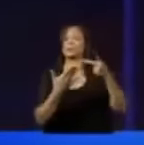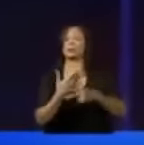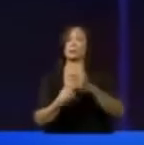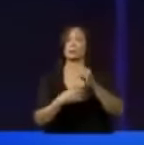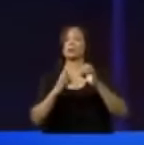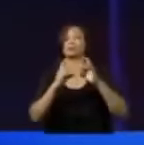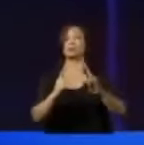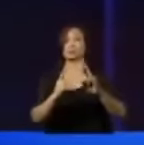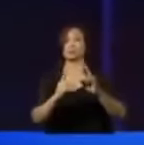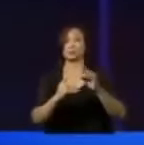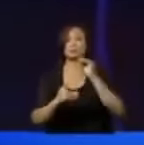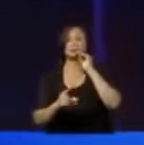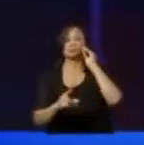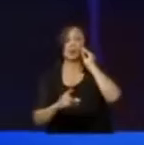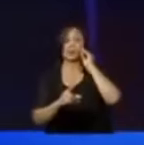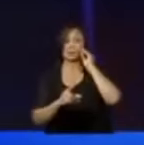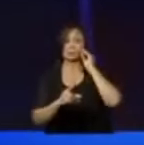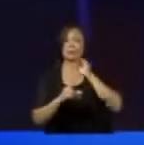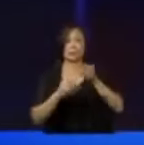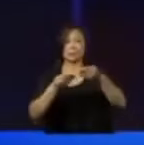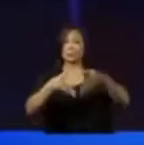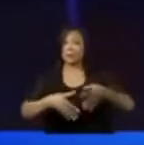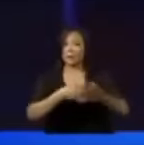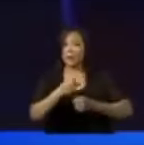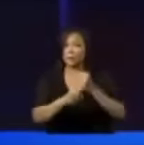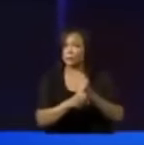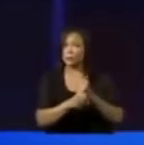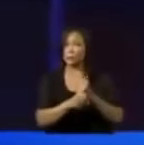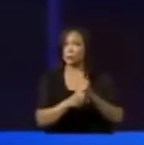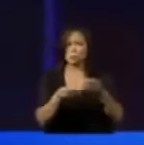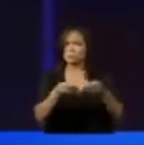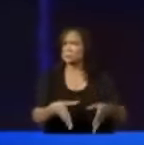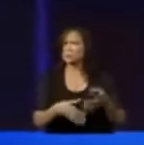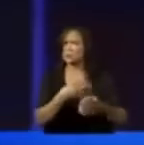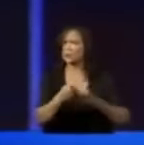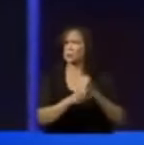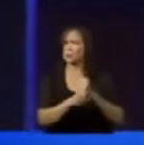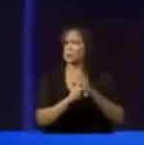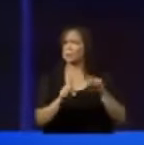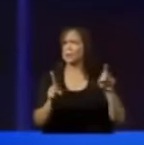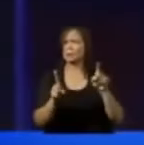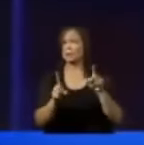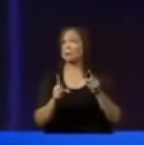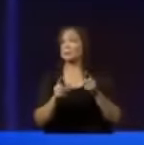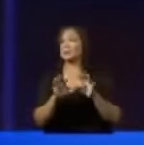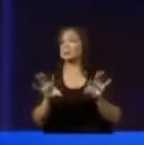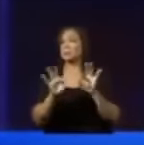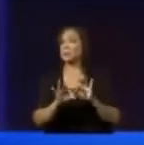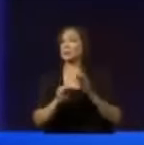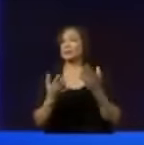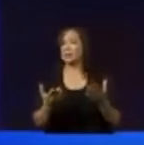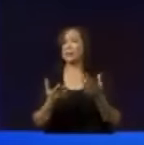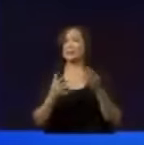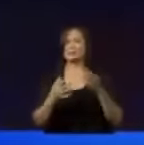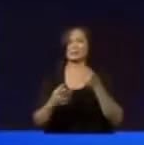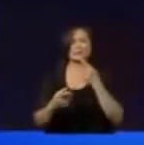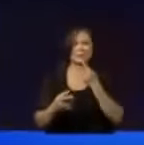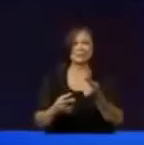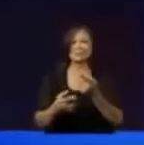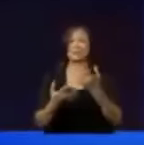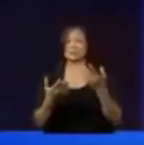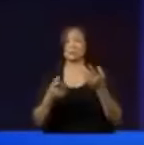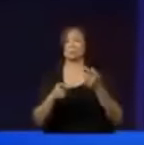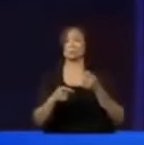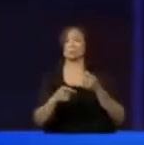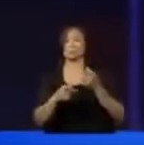plan de educación en su hogar para que no se perdiera el año escolar, y no se perdió el año escolar. Pero algo más. ¿Qué es lo que se habla? Y se ha